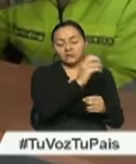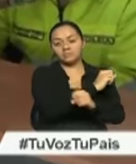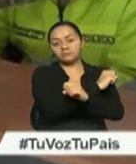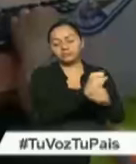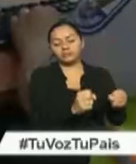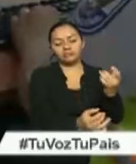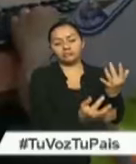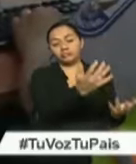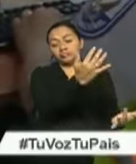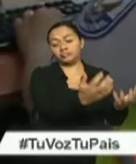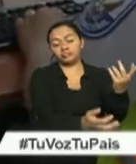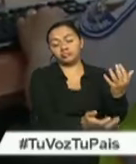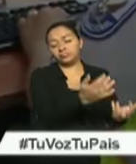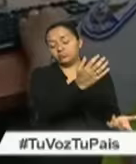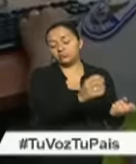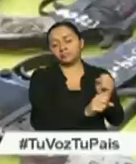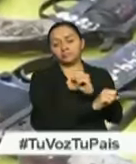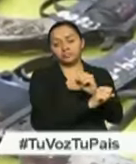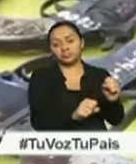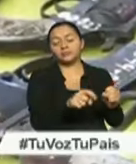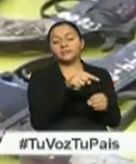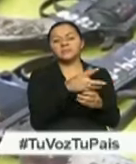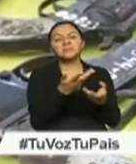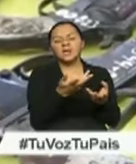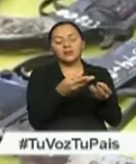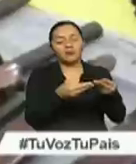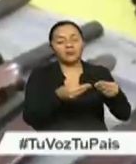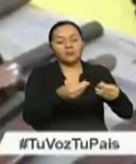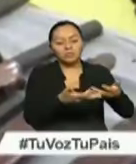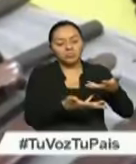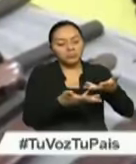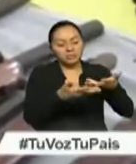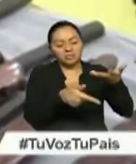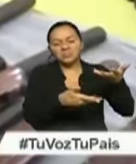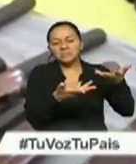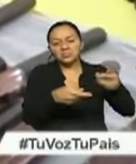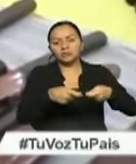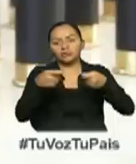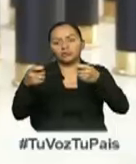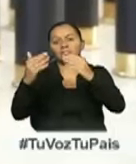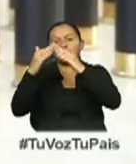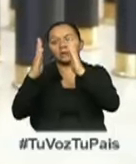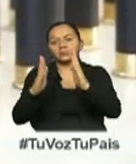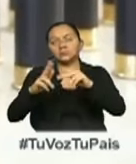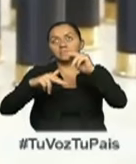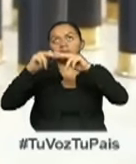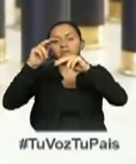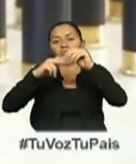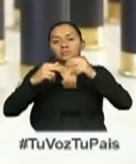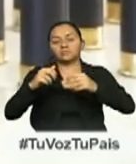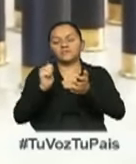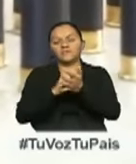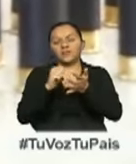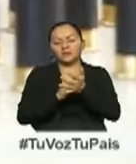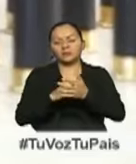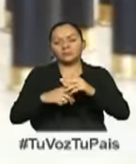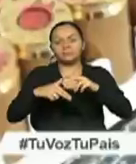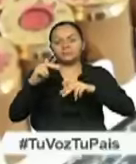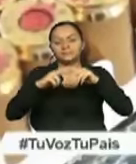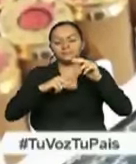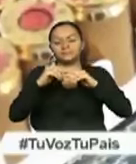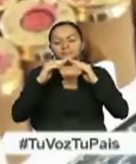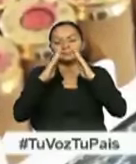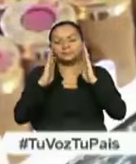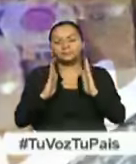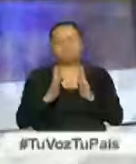a la fundición de las mismas. Este acero será utilizado en la construcción de casas y edificios. Caterina Morejón, Noticiero